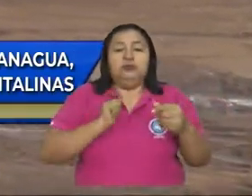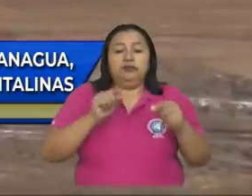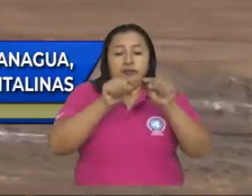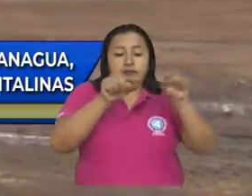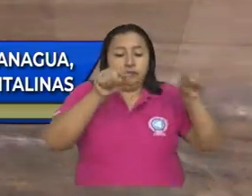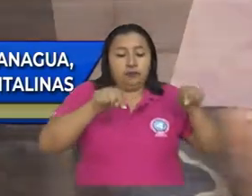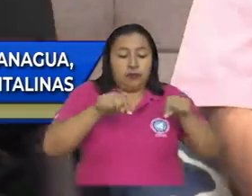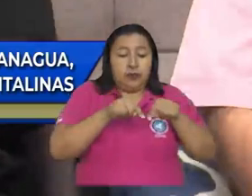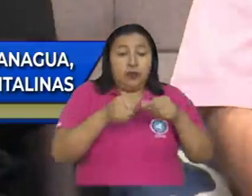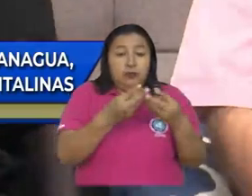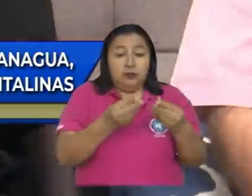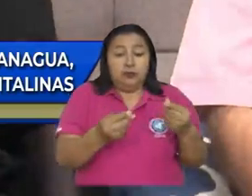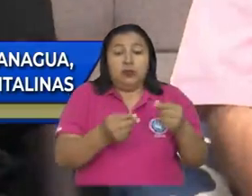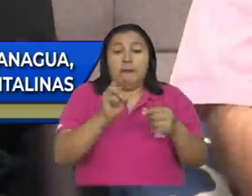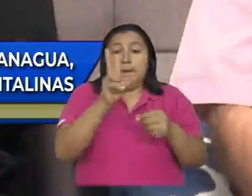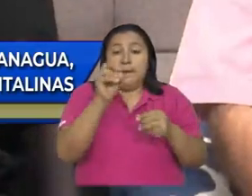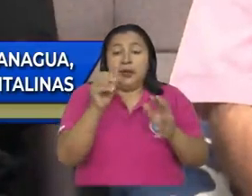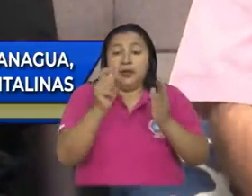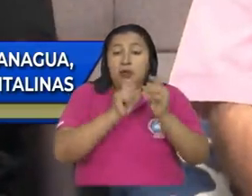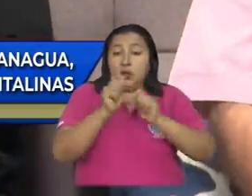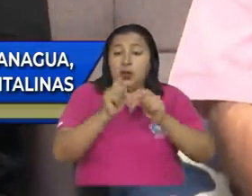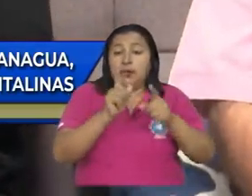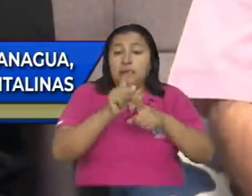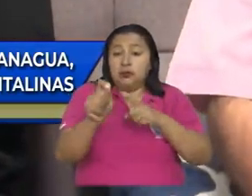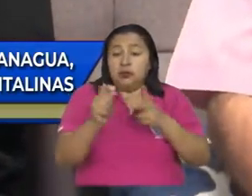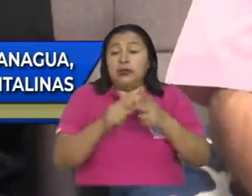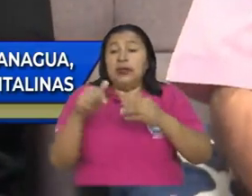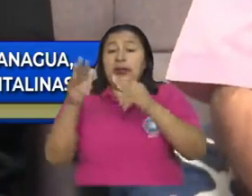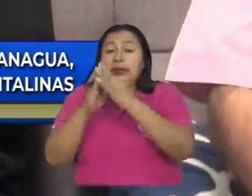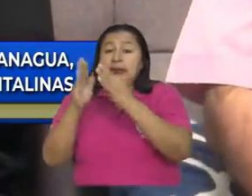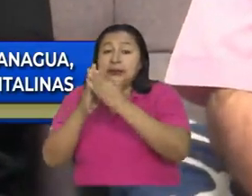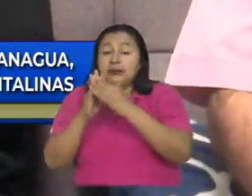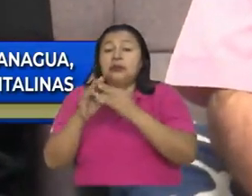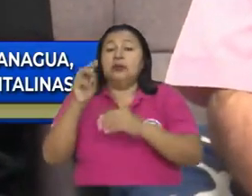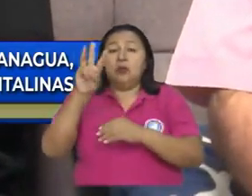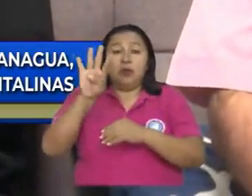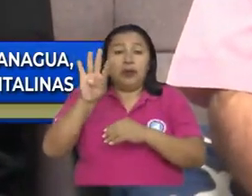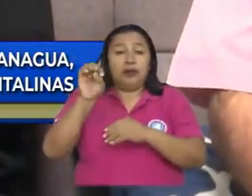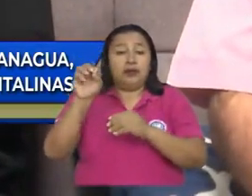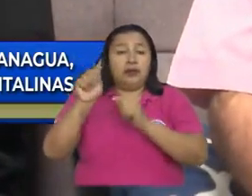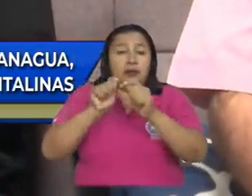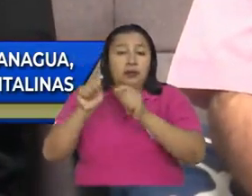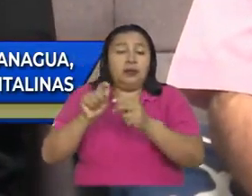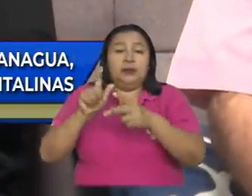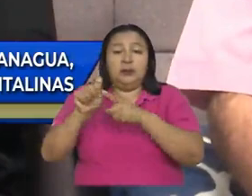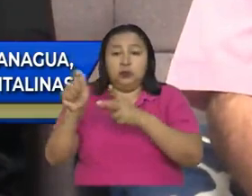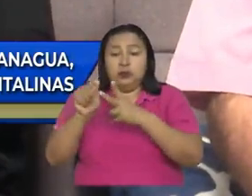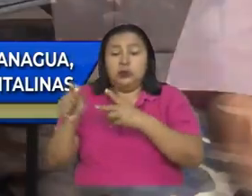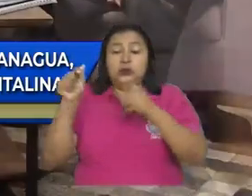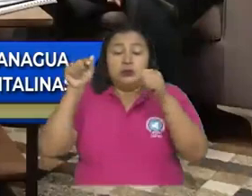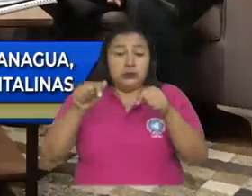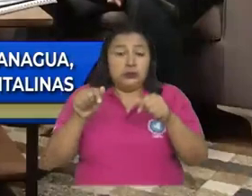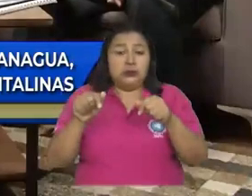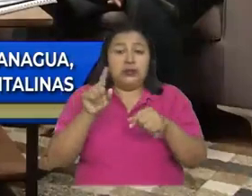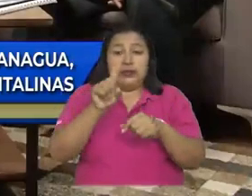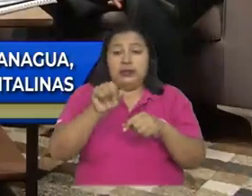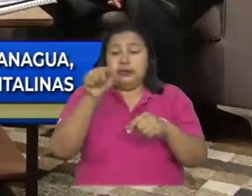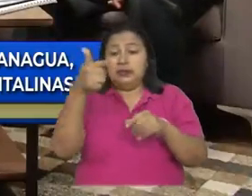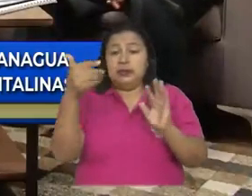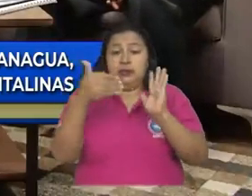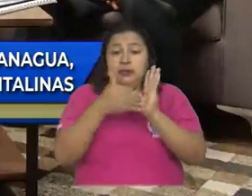son $20 mensual y en el caso de las viviendas son $40 mensual. Entonces nosotros, de esas